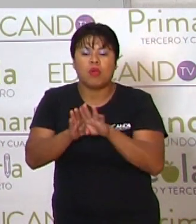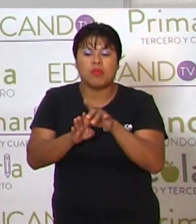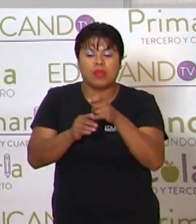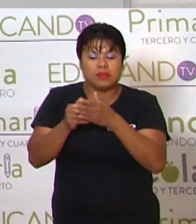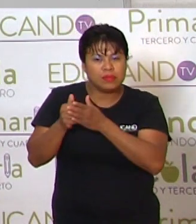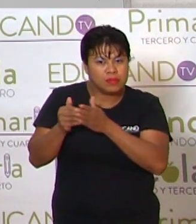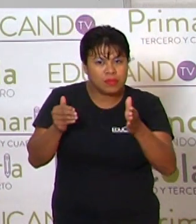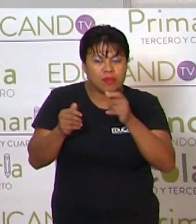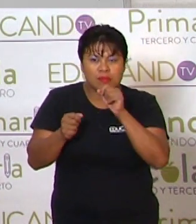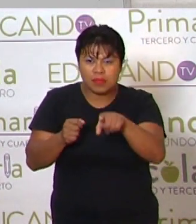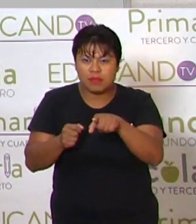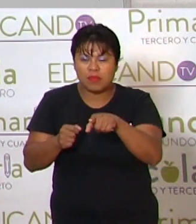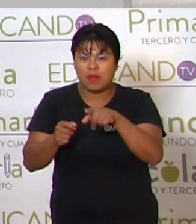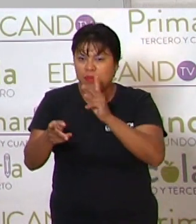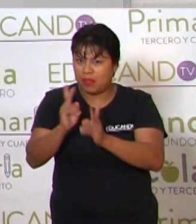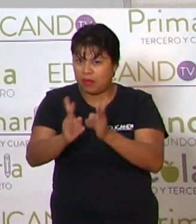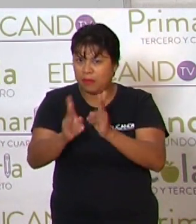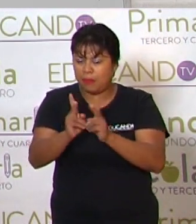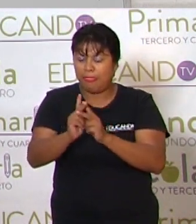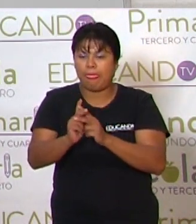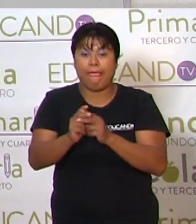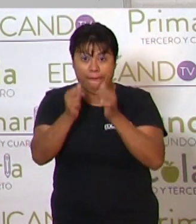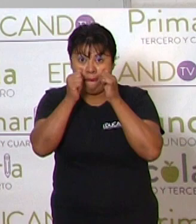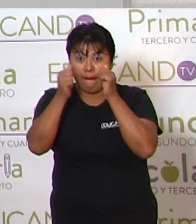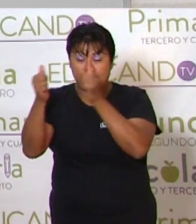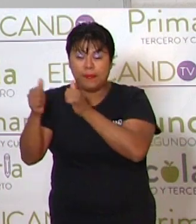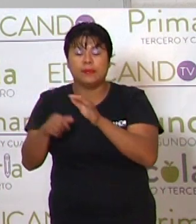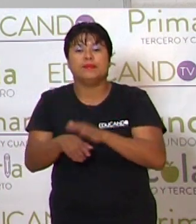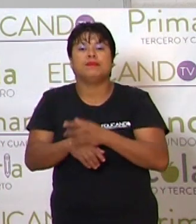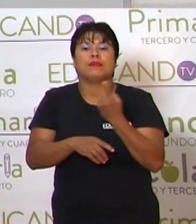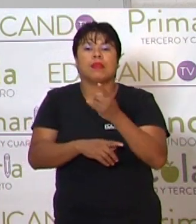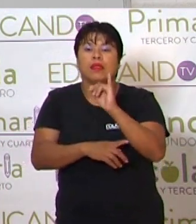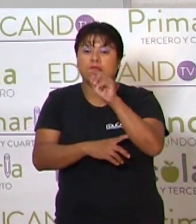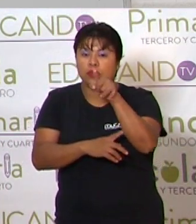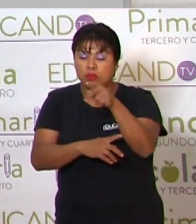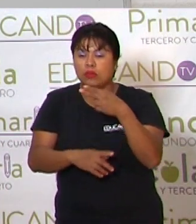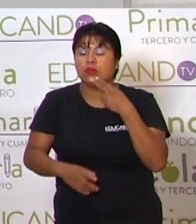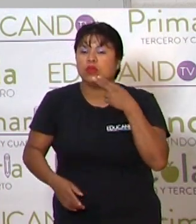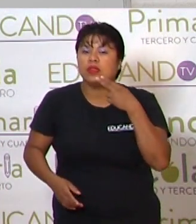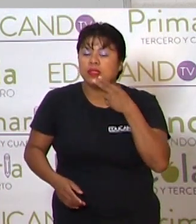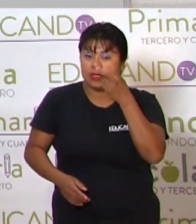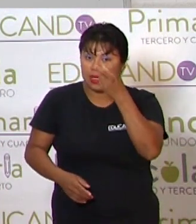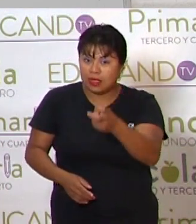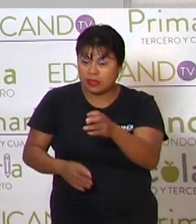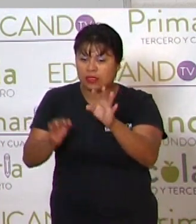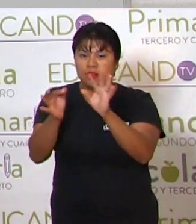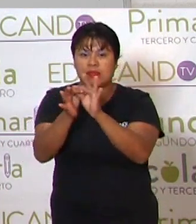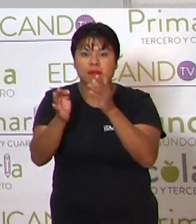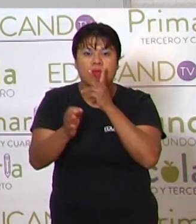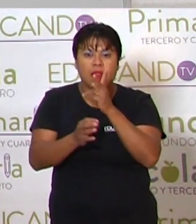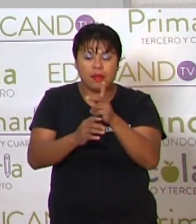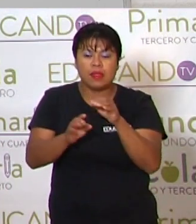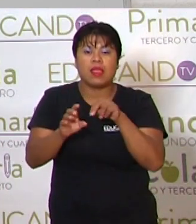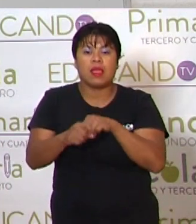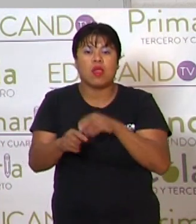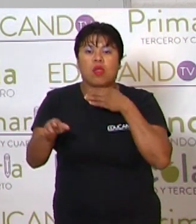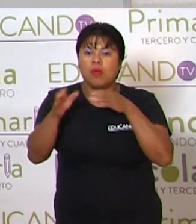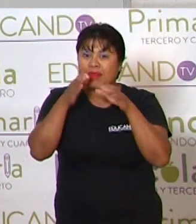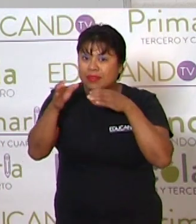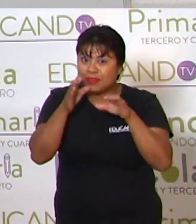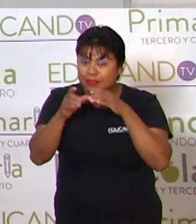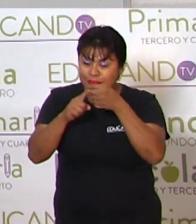de la misma conversación. Atención con esto, porque si tú utilizas estas expresiones en una